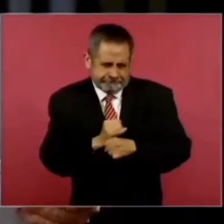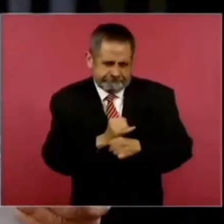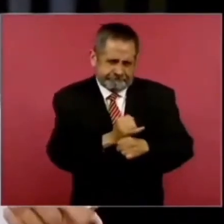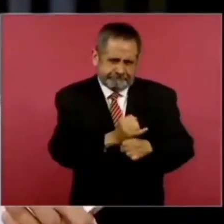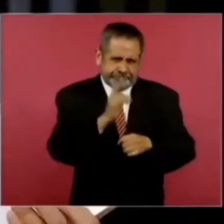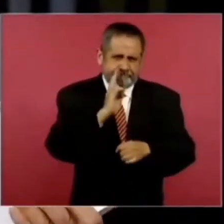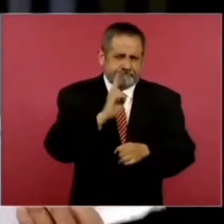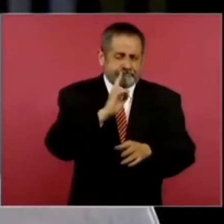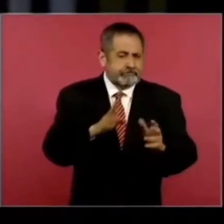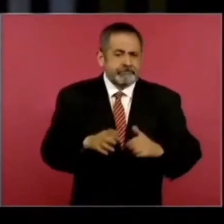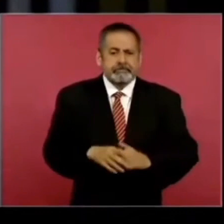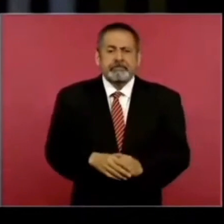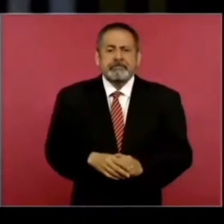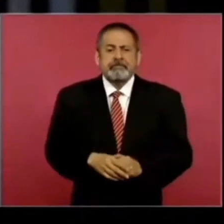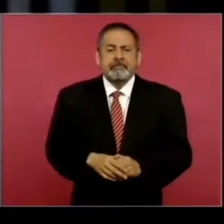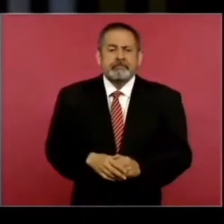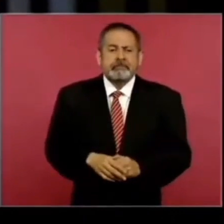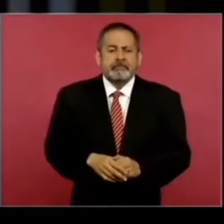Entonces,